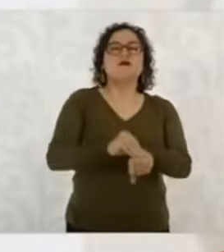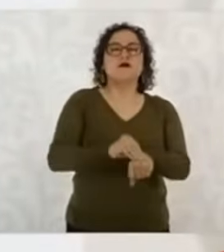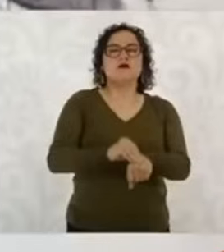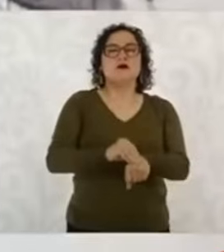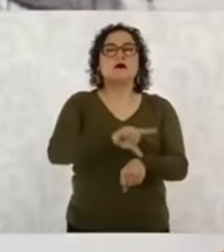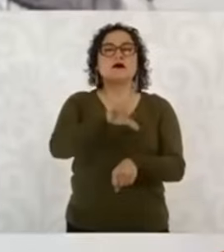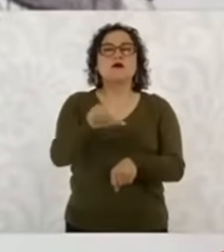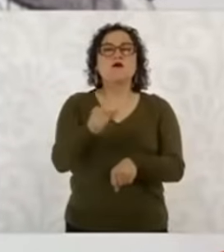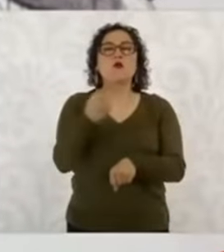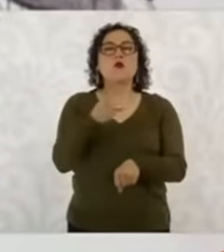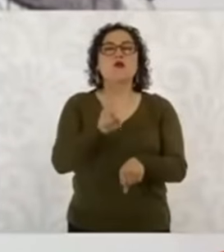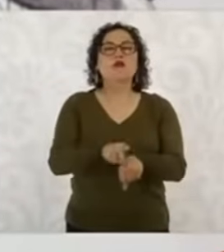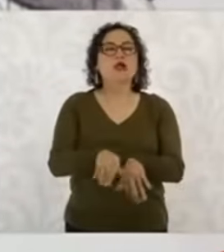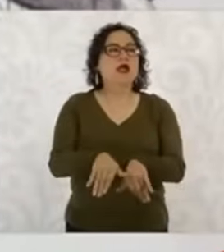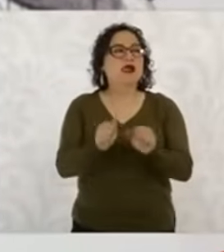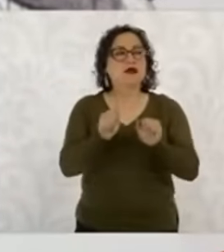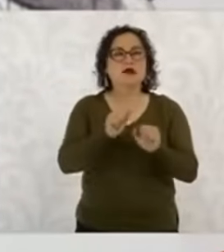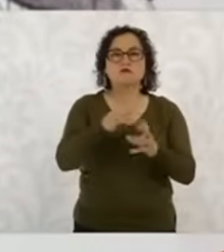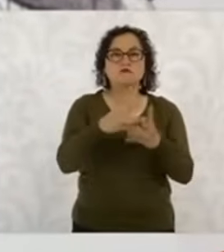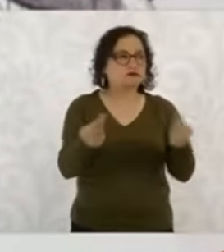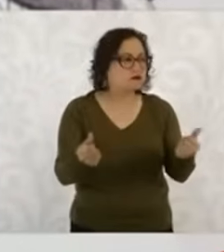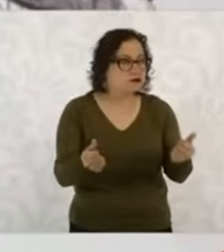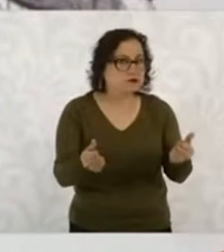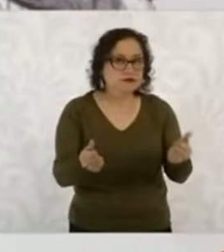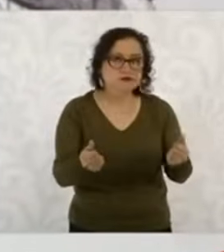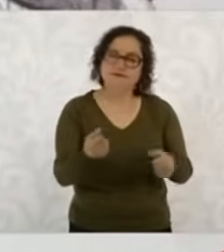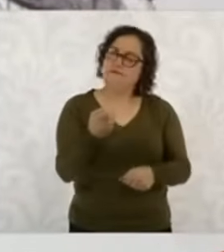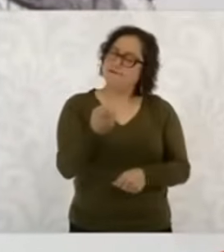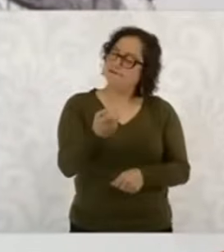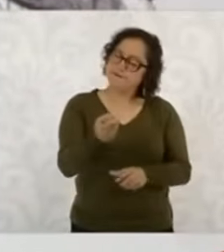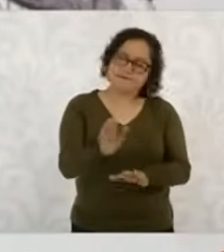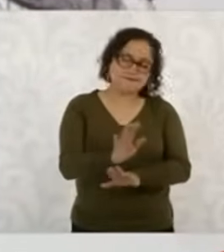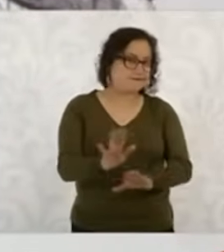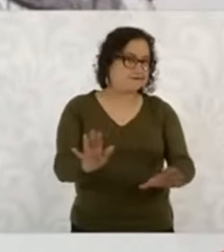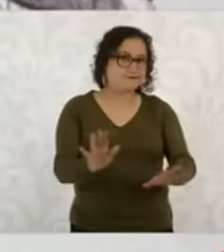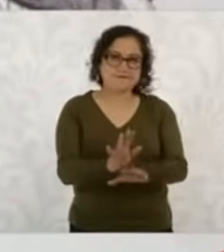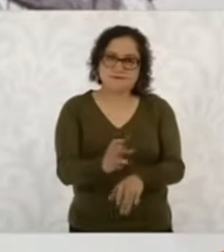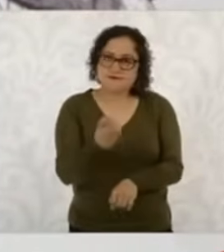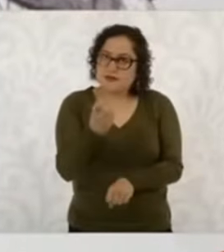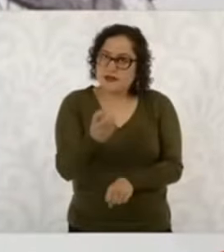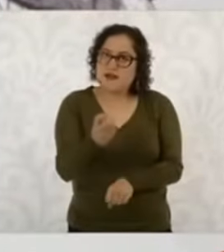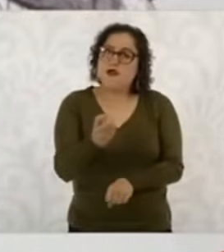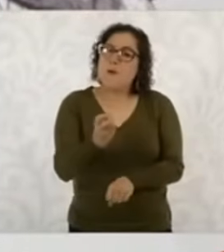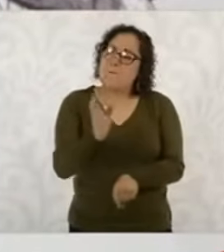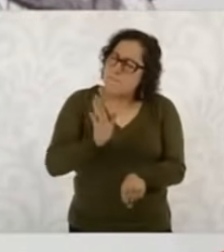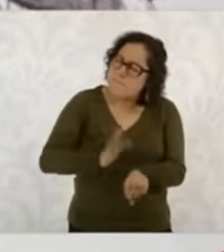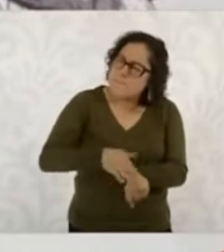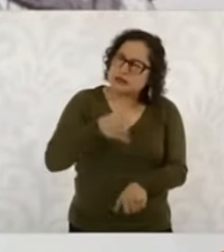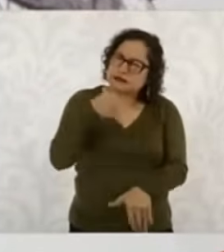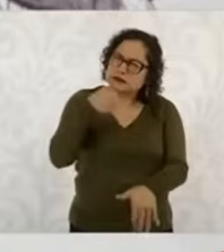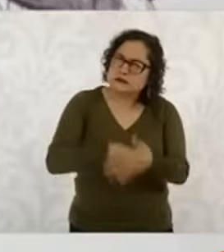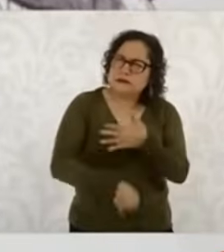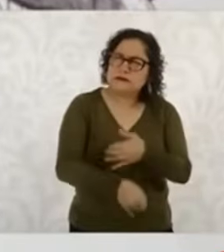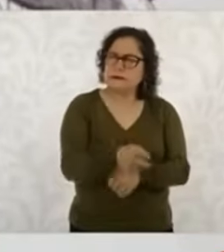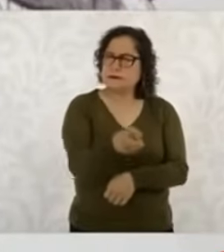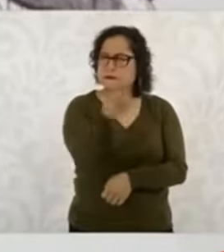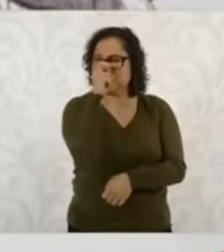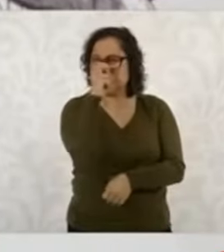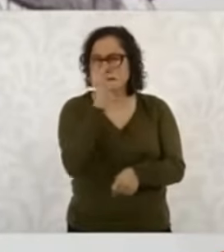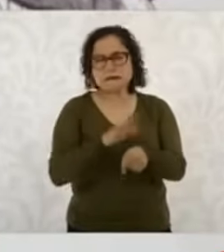por ejemplo. Entonces es seguir combatiendo la corrupción para aumentar los